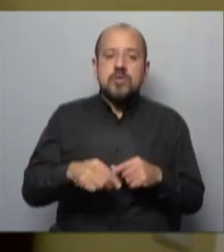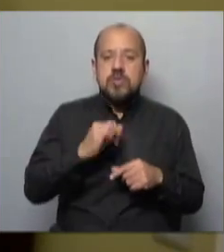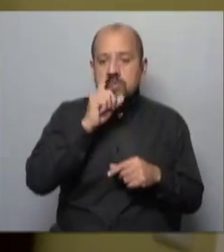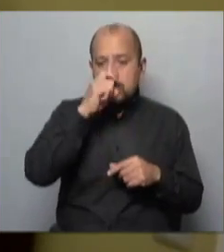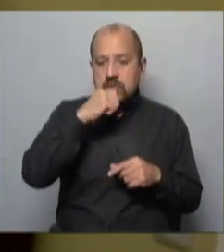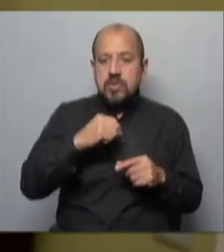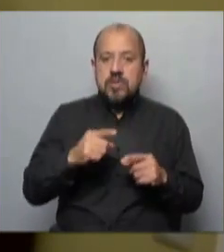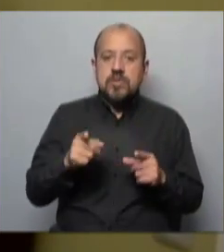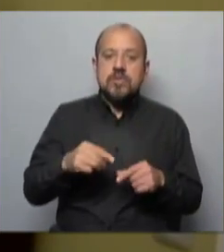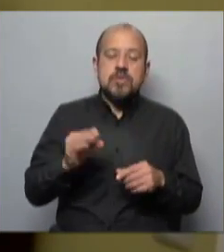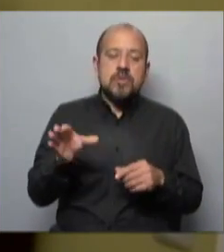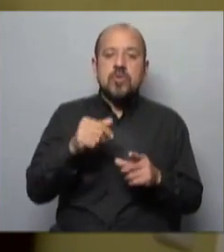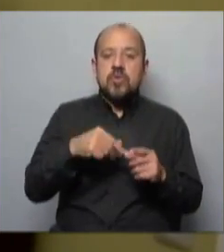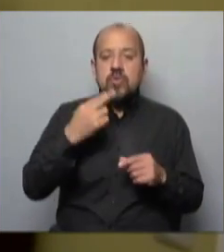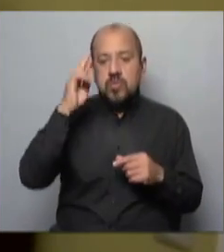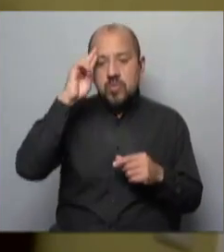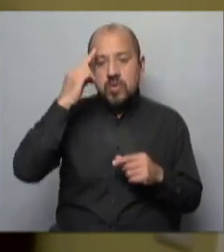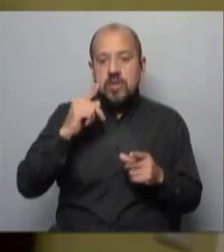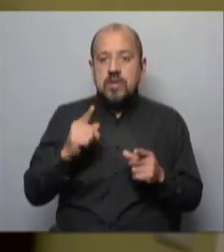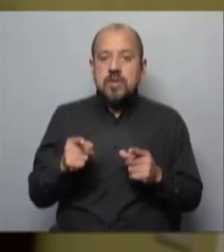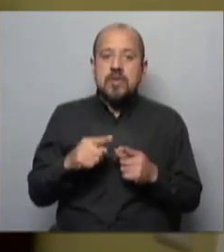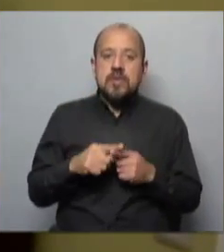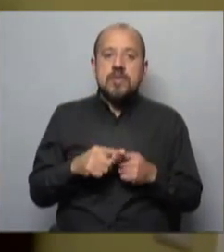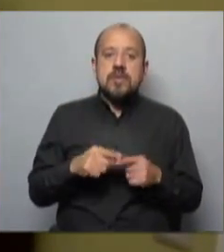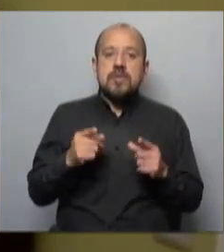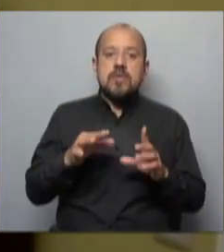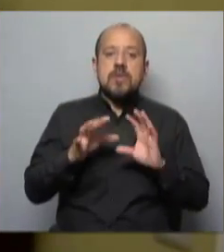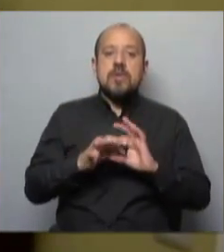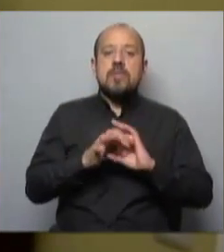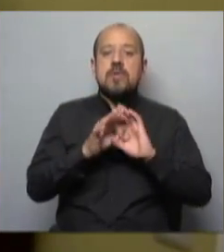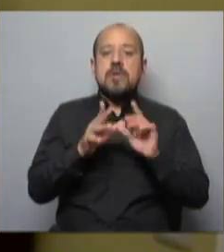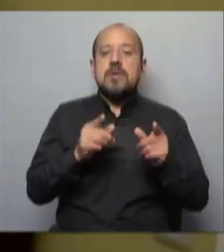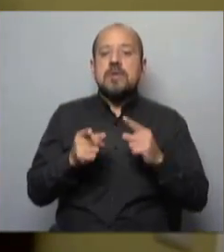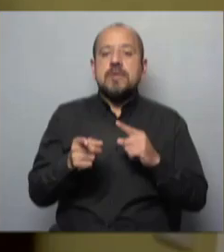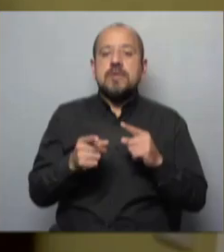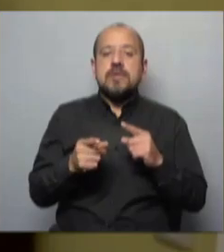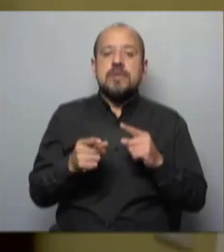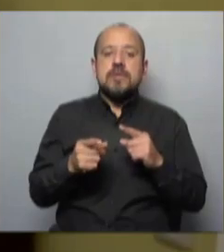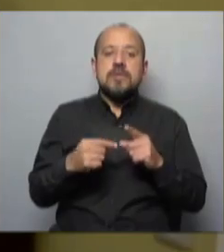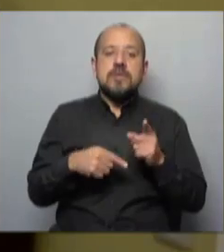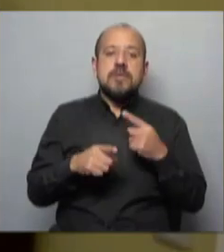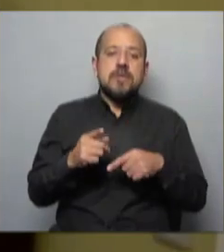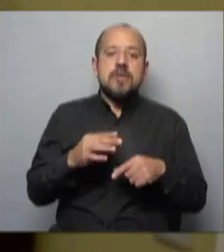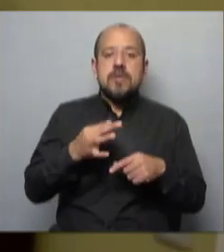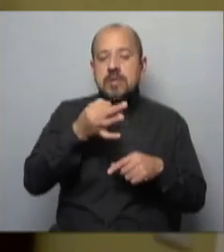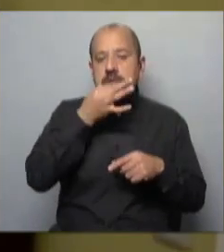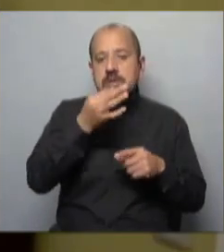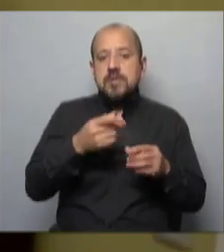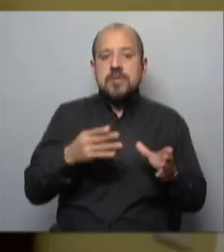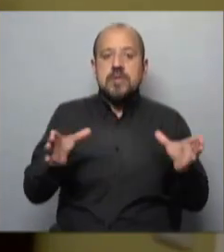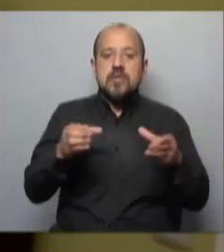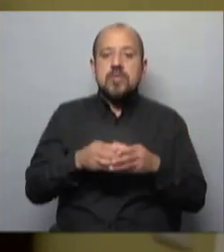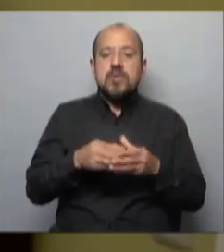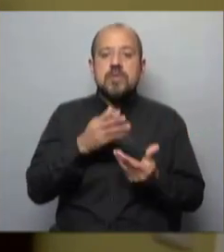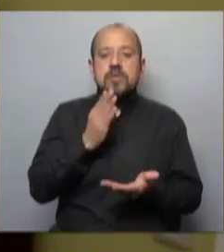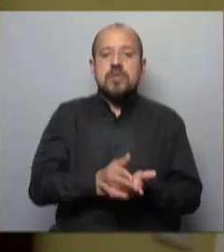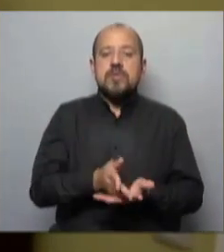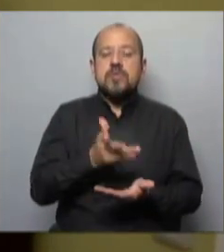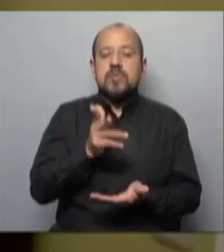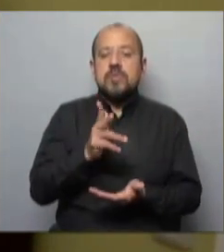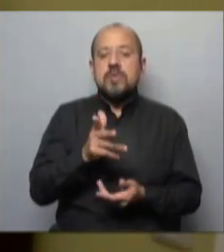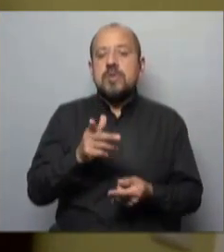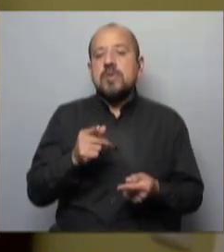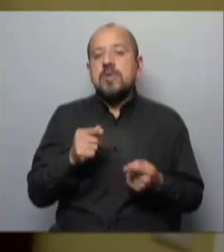montevideo sino también en todo el país para una democracia es un riesgo y no lo digo yo lo ha dicho la comisión de american a derechos humanos